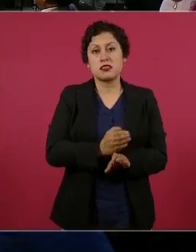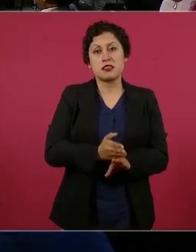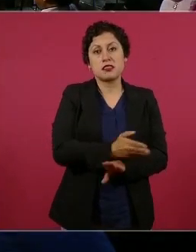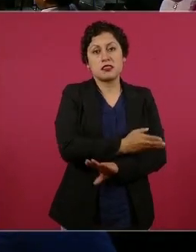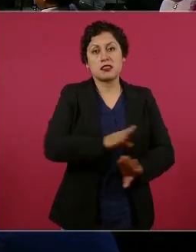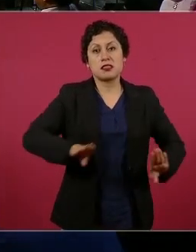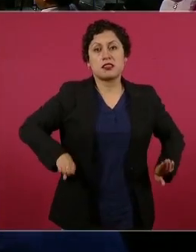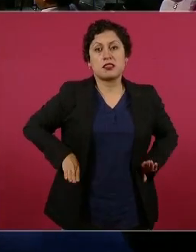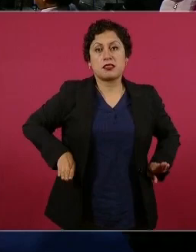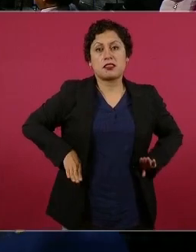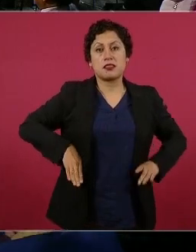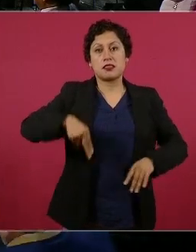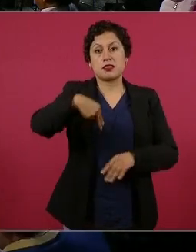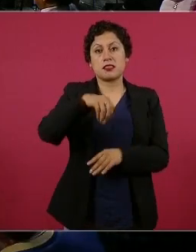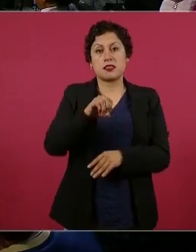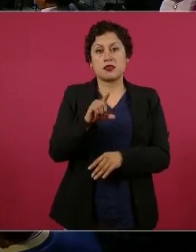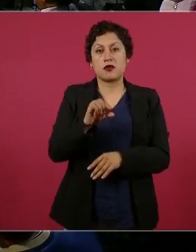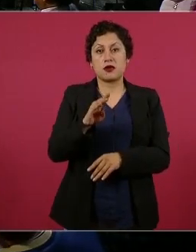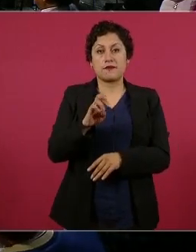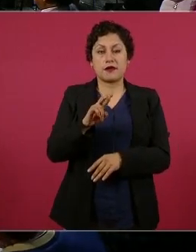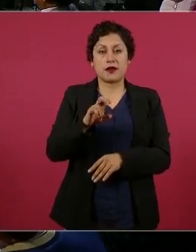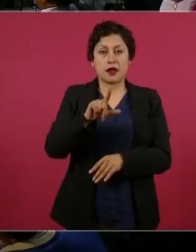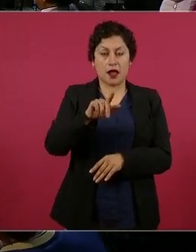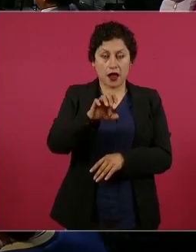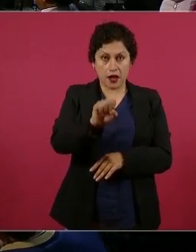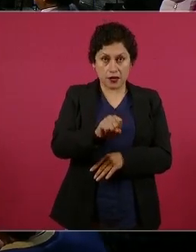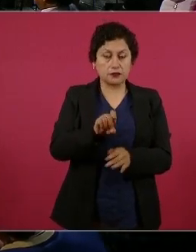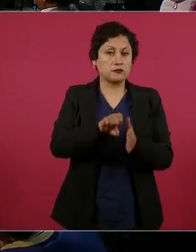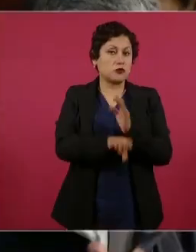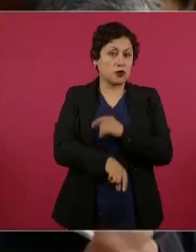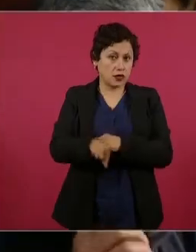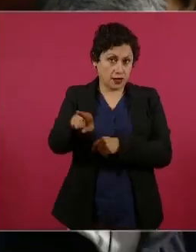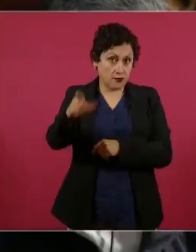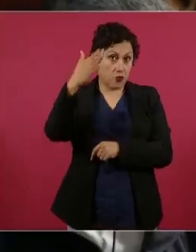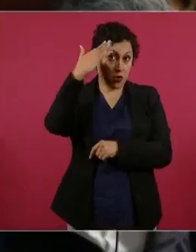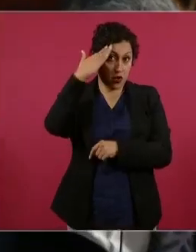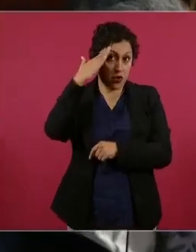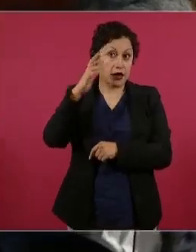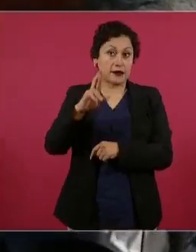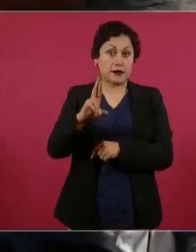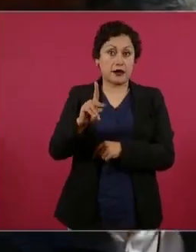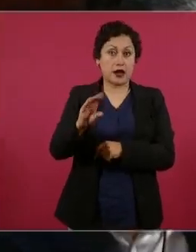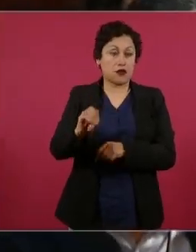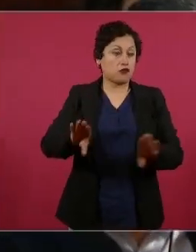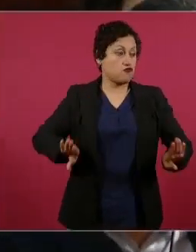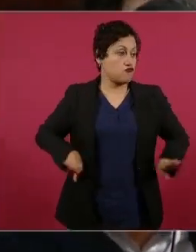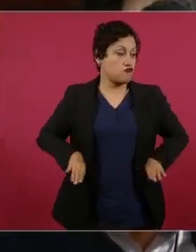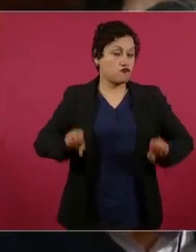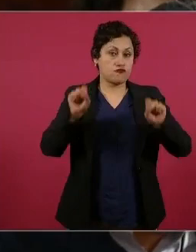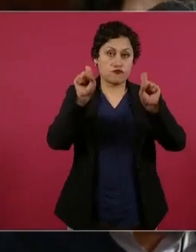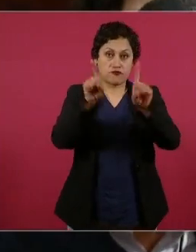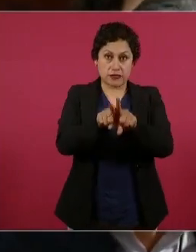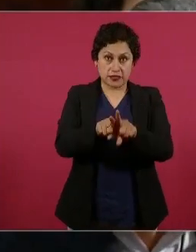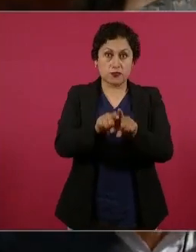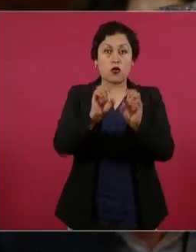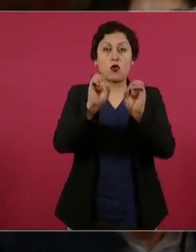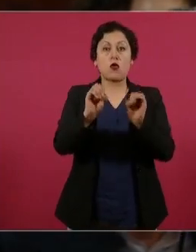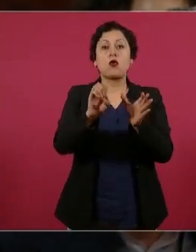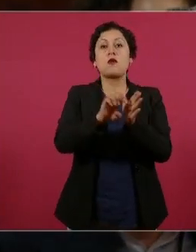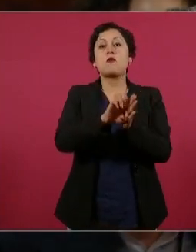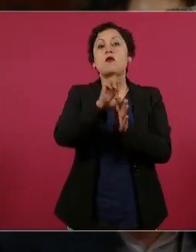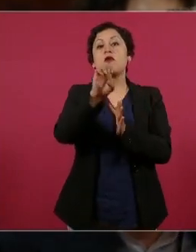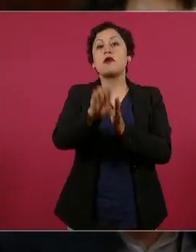de neoliberales como su líder nacional, Ricardo Aldana. Tal es el caso de